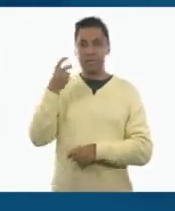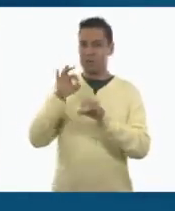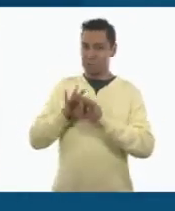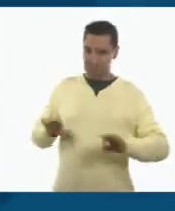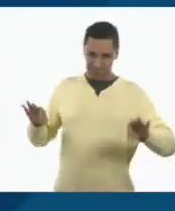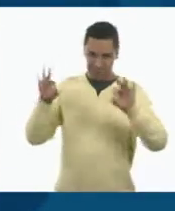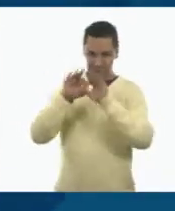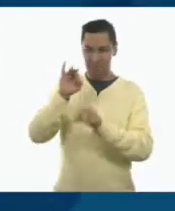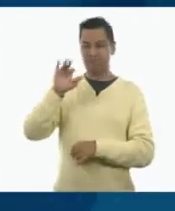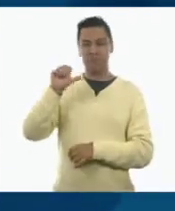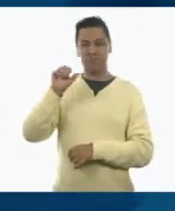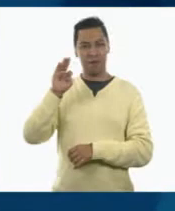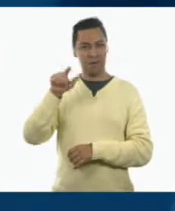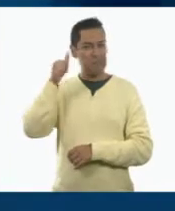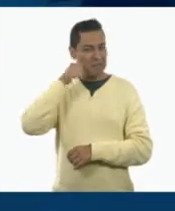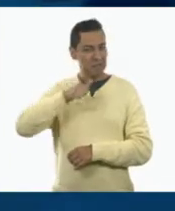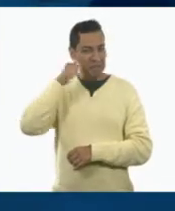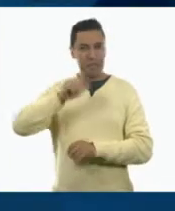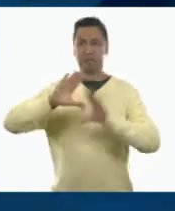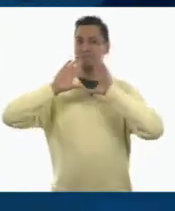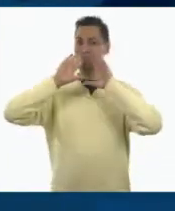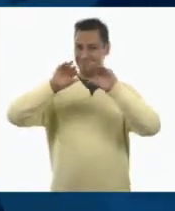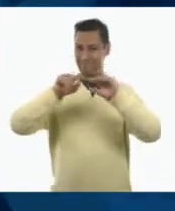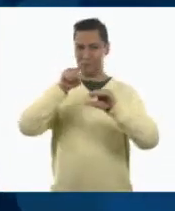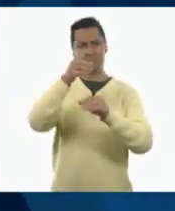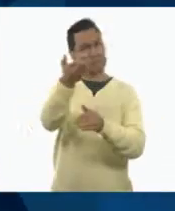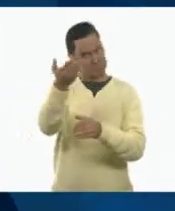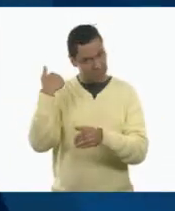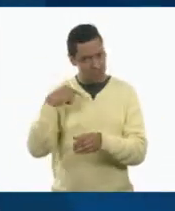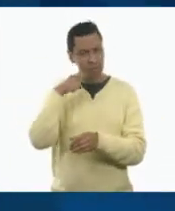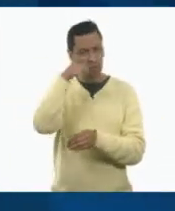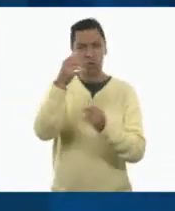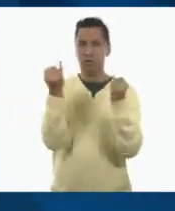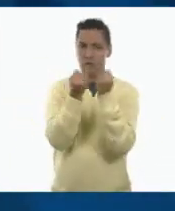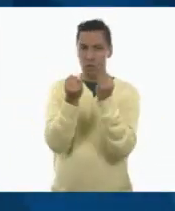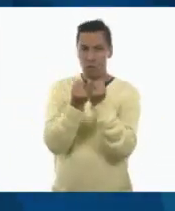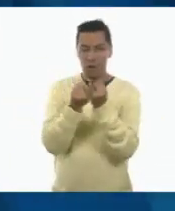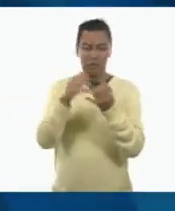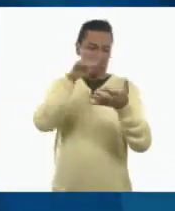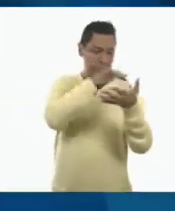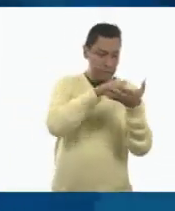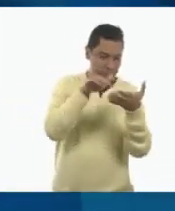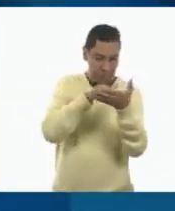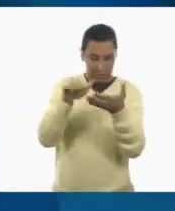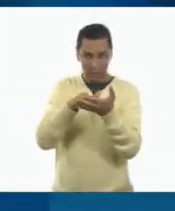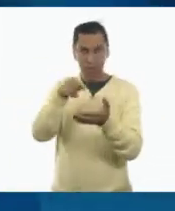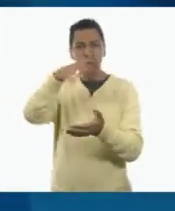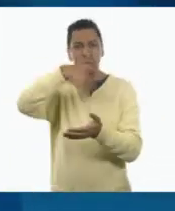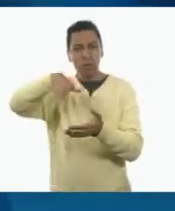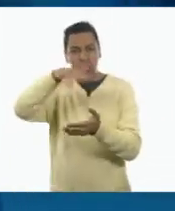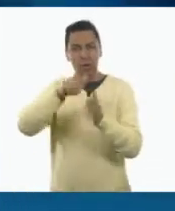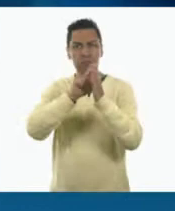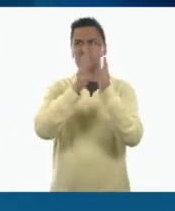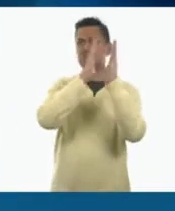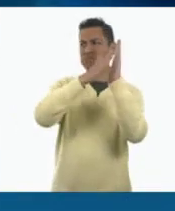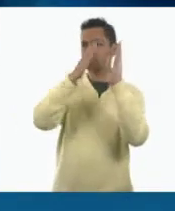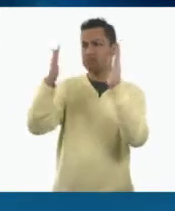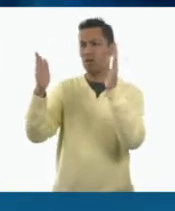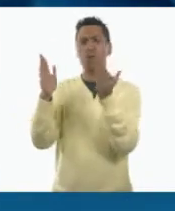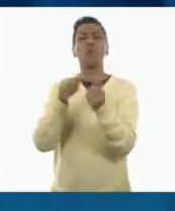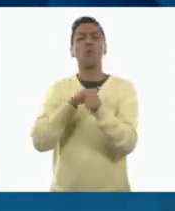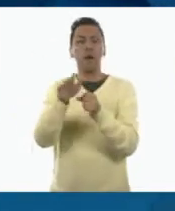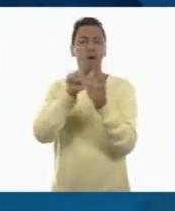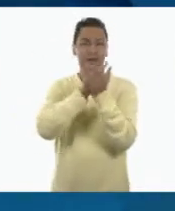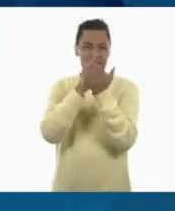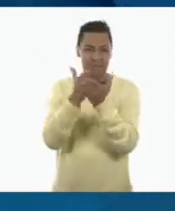trascendencia de la fábula. Te invito a que leas fábulas, te invito a que busques en tu biblioteca personal, a